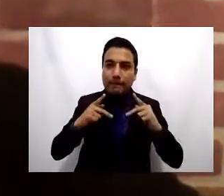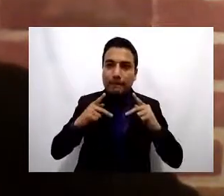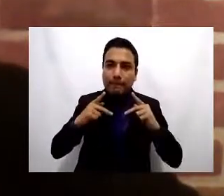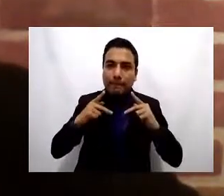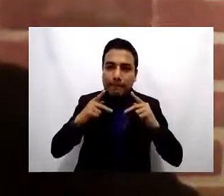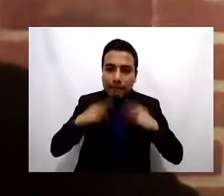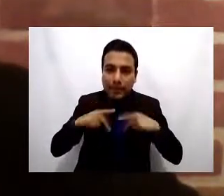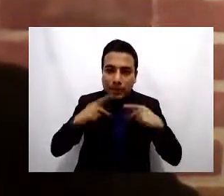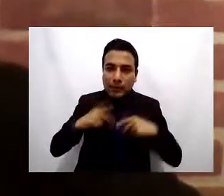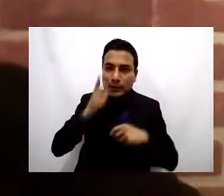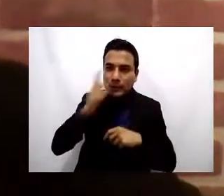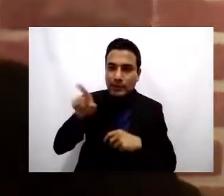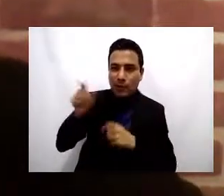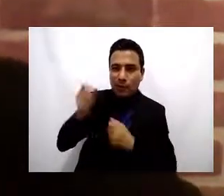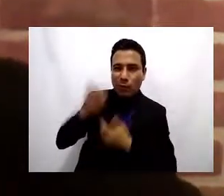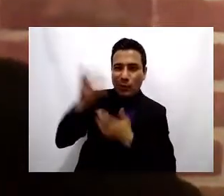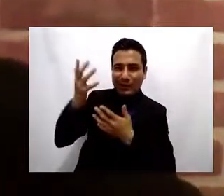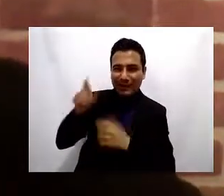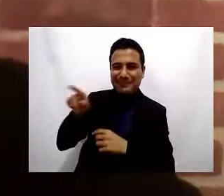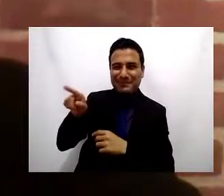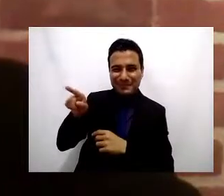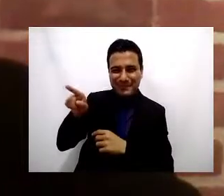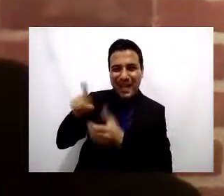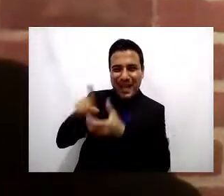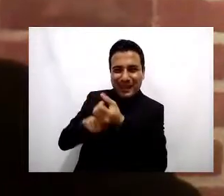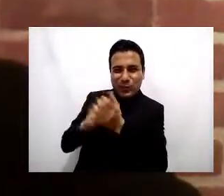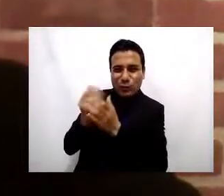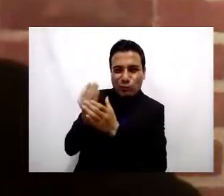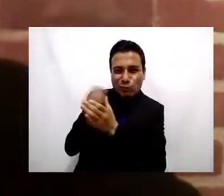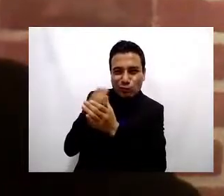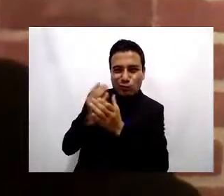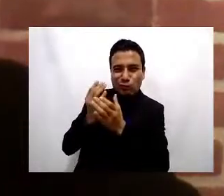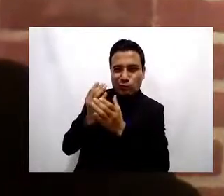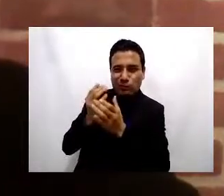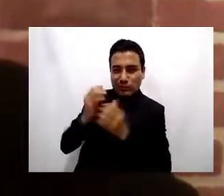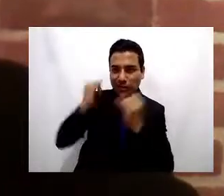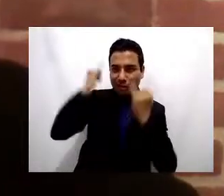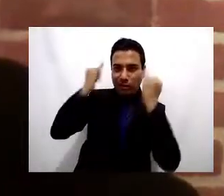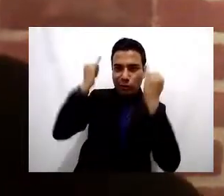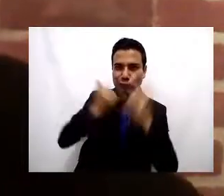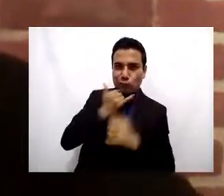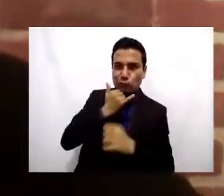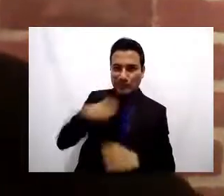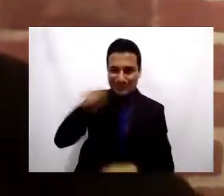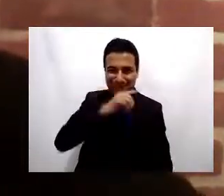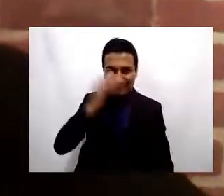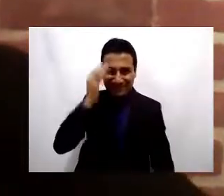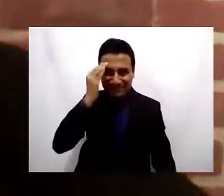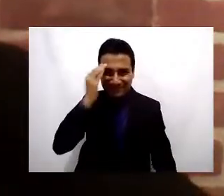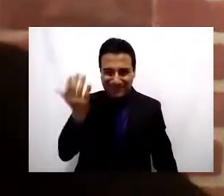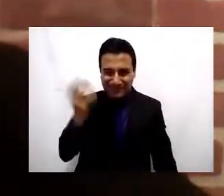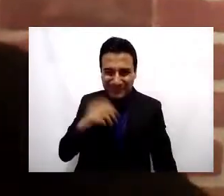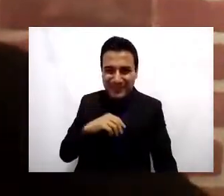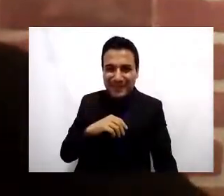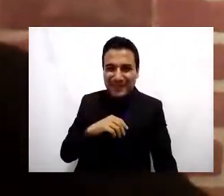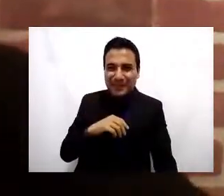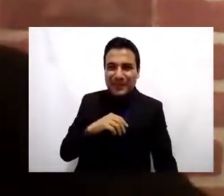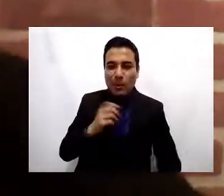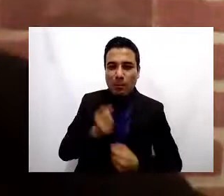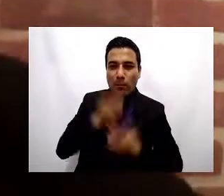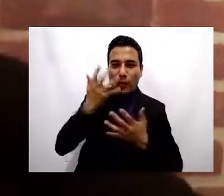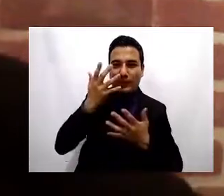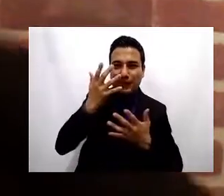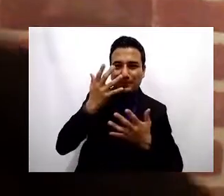de la actividad poética. No nos olvidemos que uno de los sinónimos de poeta es vate, y vate viene de